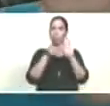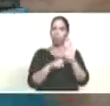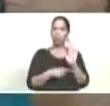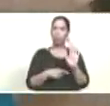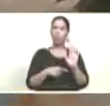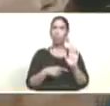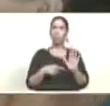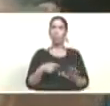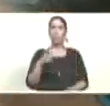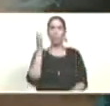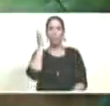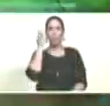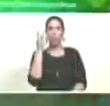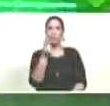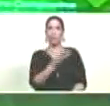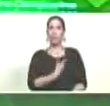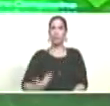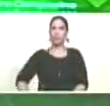le encargo a usted.